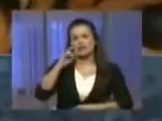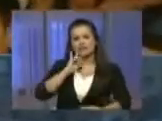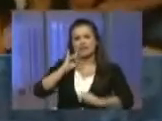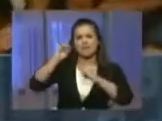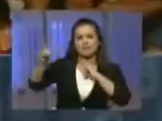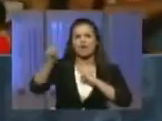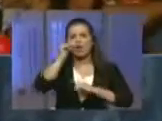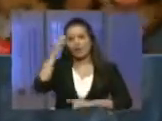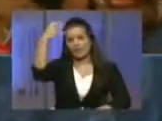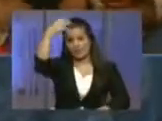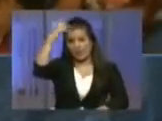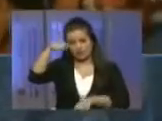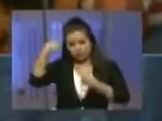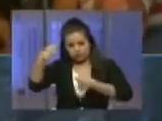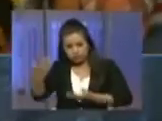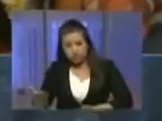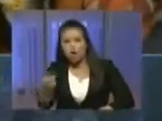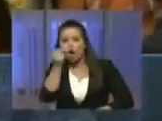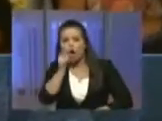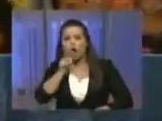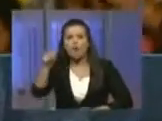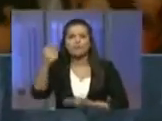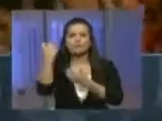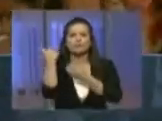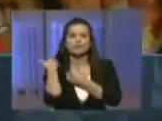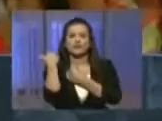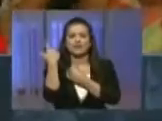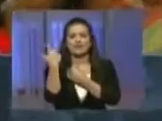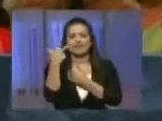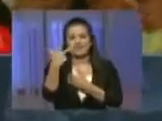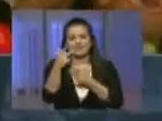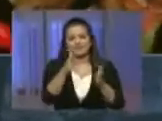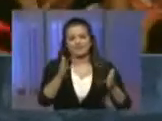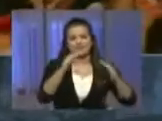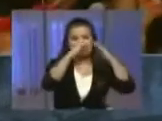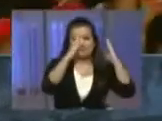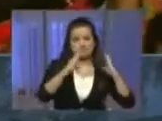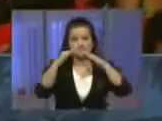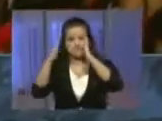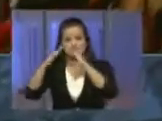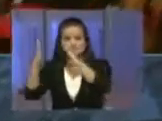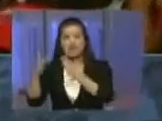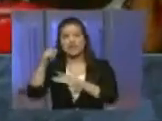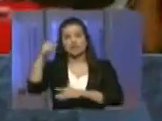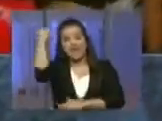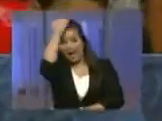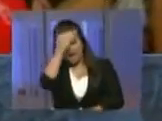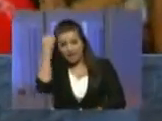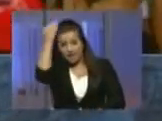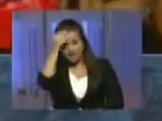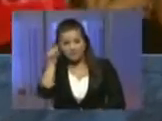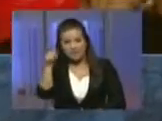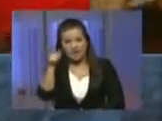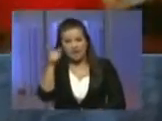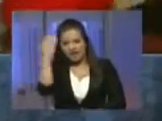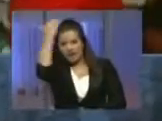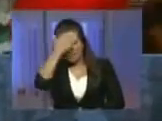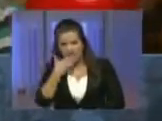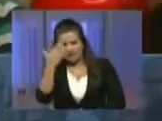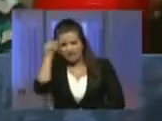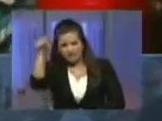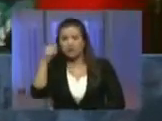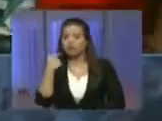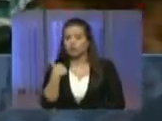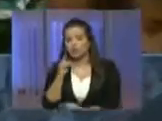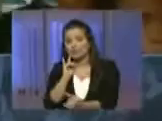Su Majestad Custodio las tres mezquitas sagradas rey de arrabia Saudita en las próximas